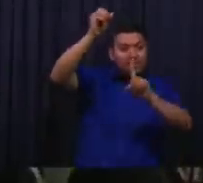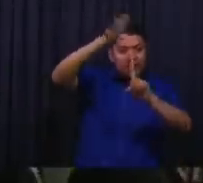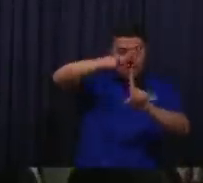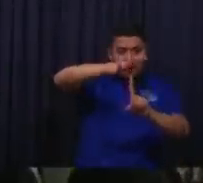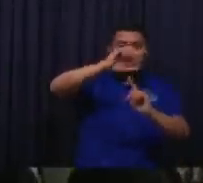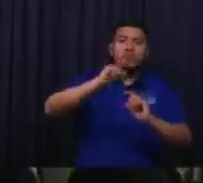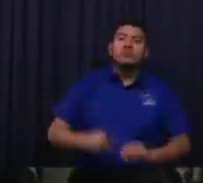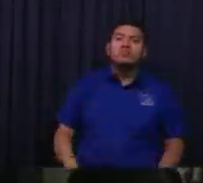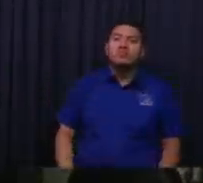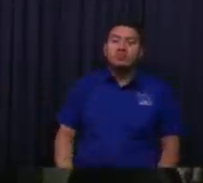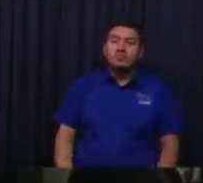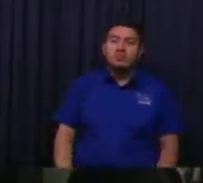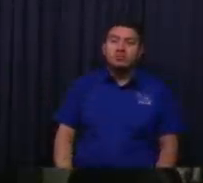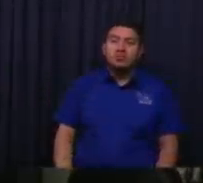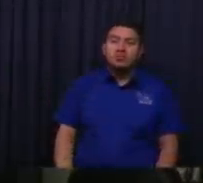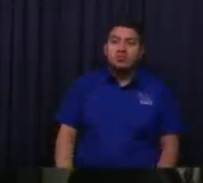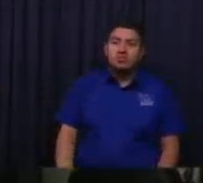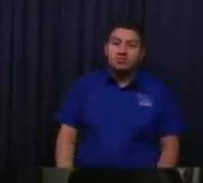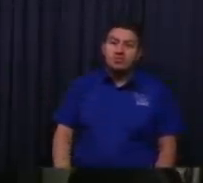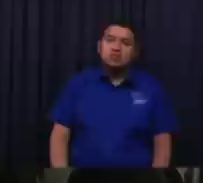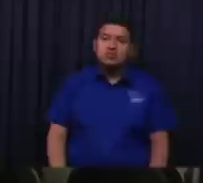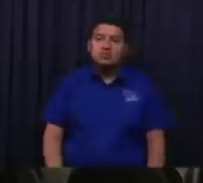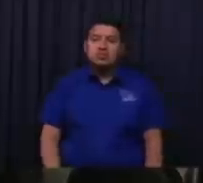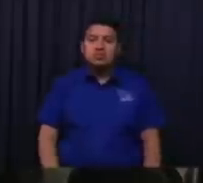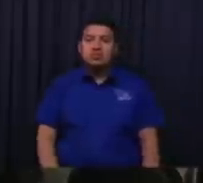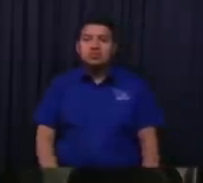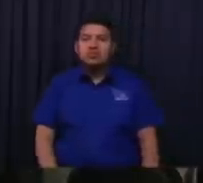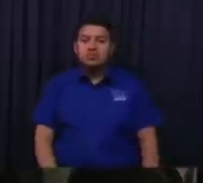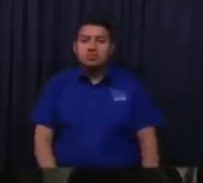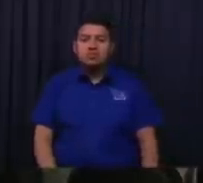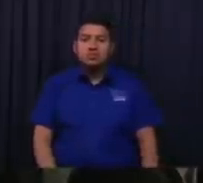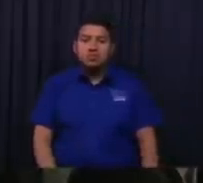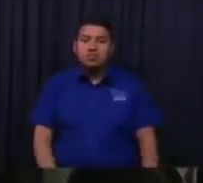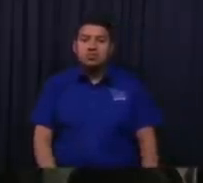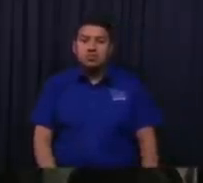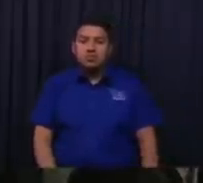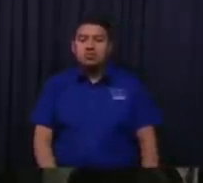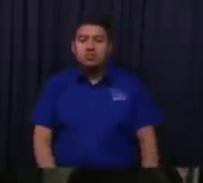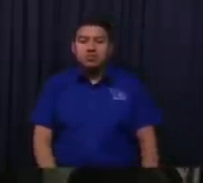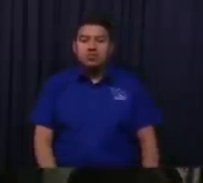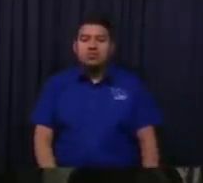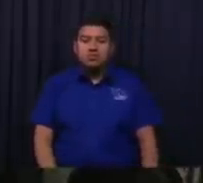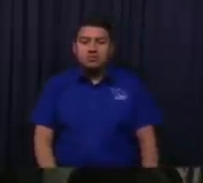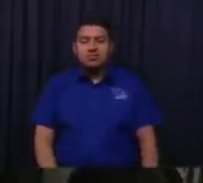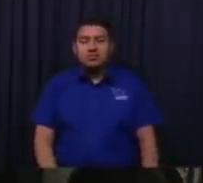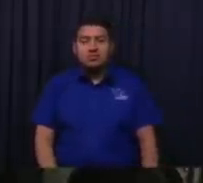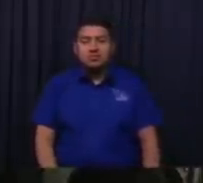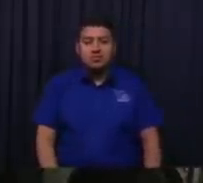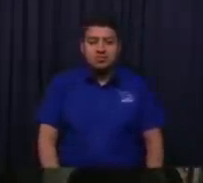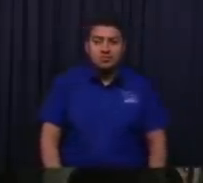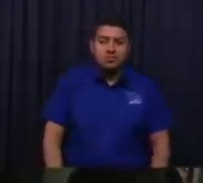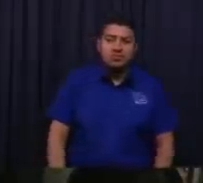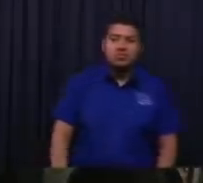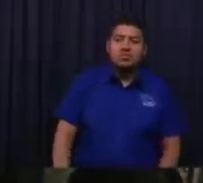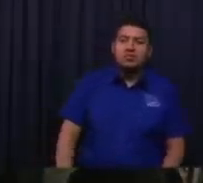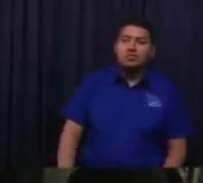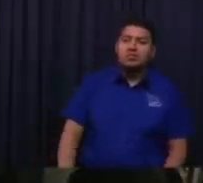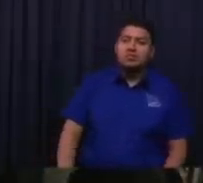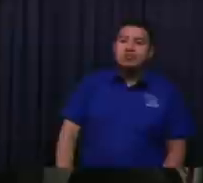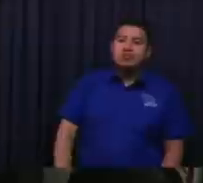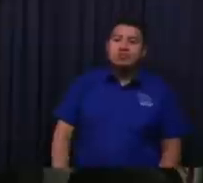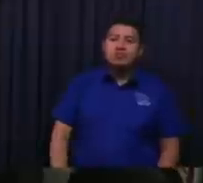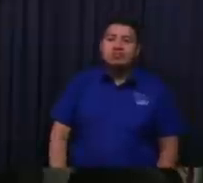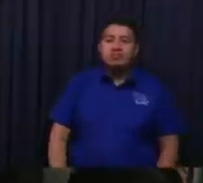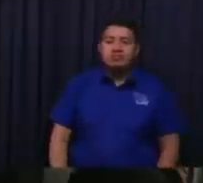Ahora no muchito te miro bien, pero sé que estás ahí. Me pongo mis lentes esos para ver de lejos y empiezo a ver. Ah, sí, pues ahí está